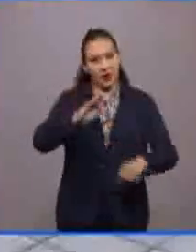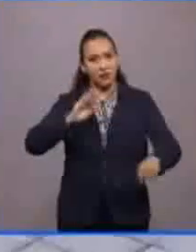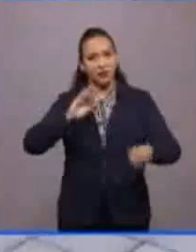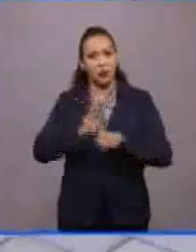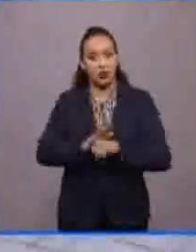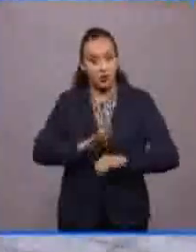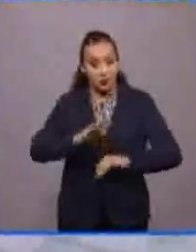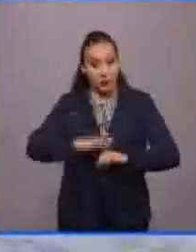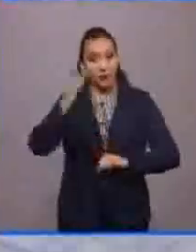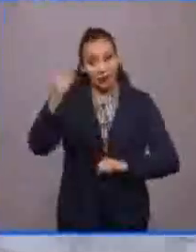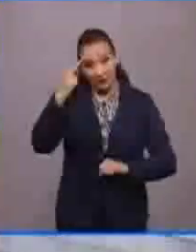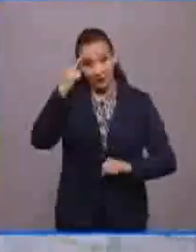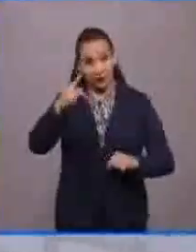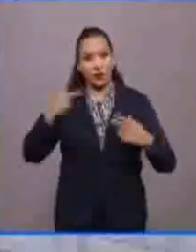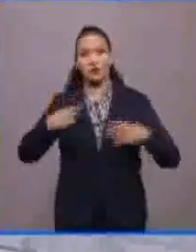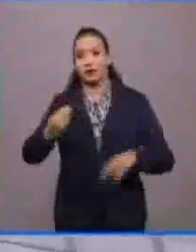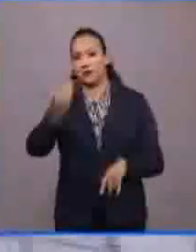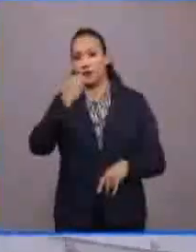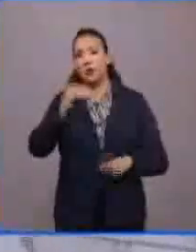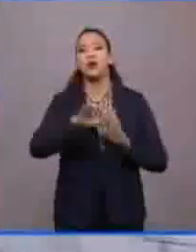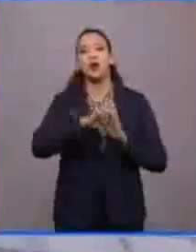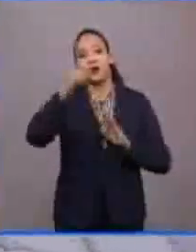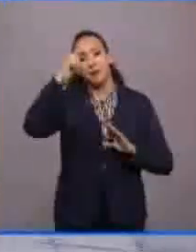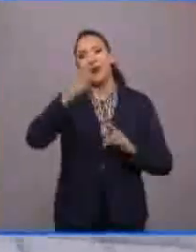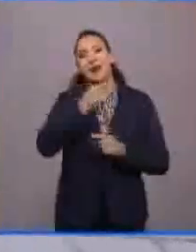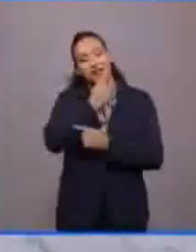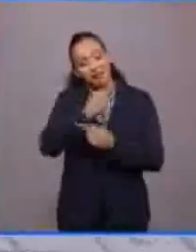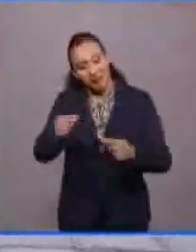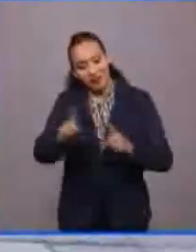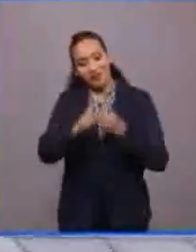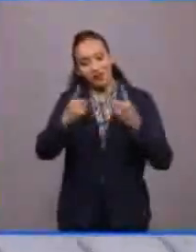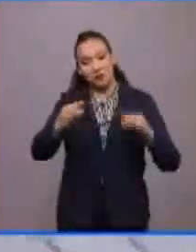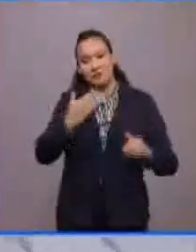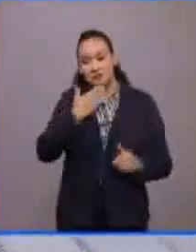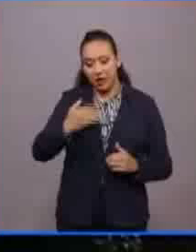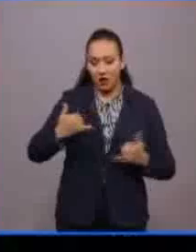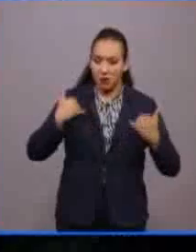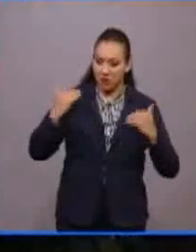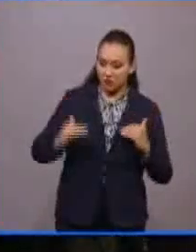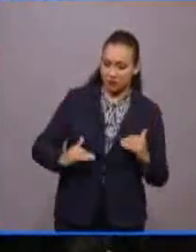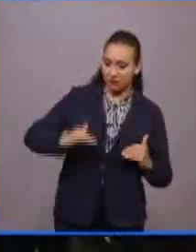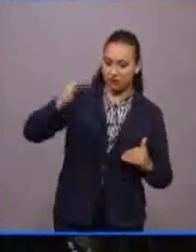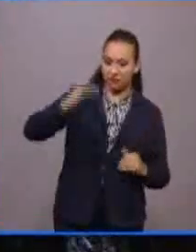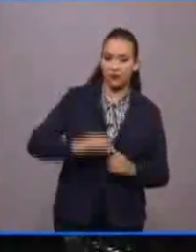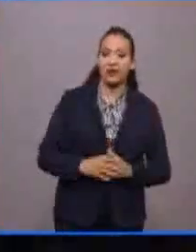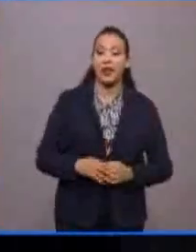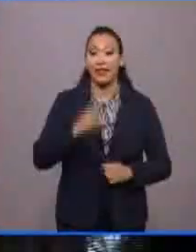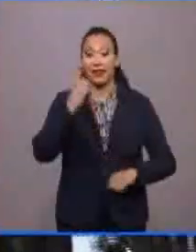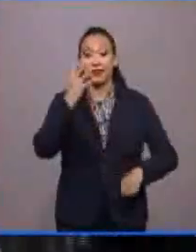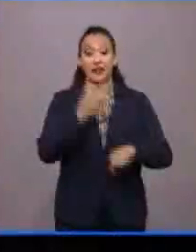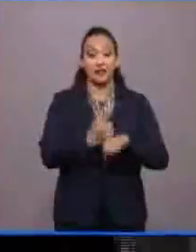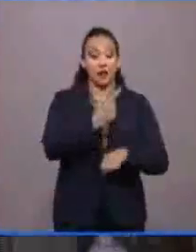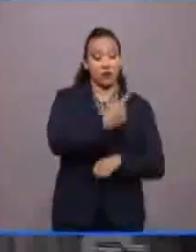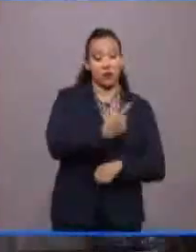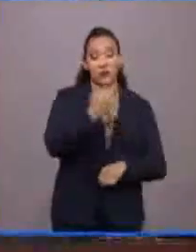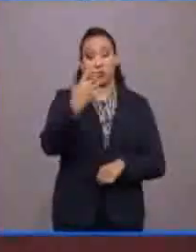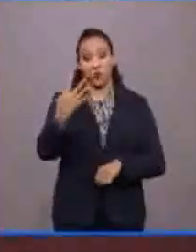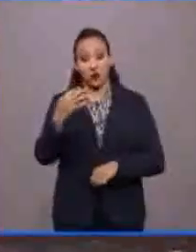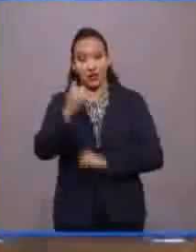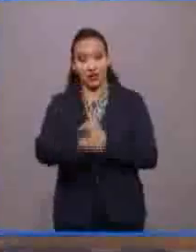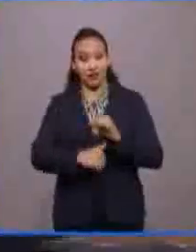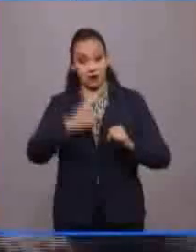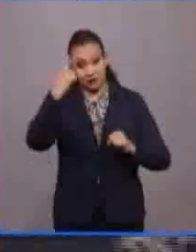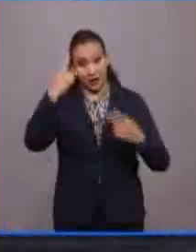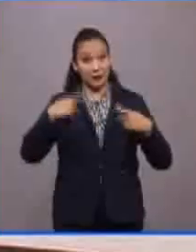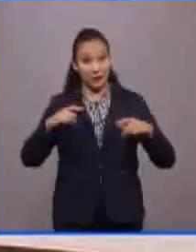recibir alimentos, especialmente para el desarrollo de niñas, niños y adolescentes. Precisa que la sanción de 1 a 4 años de prisión para